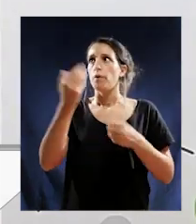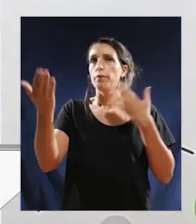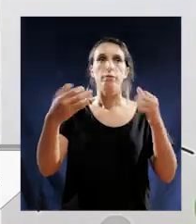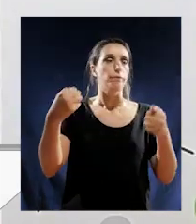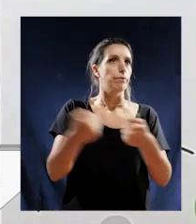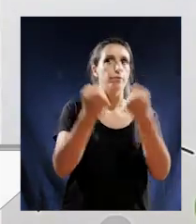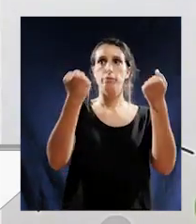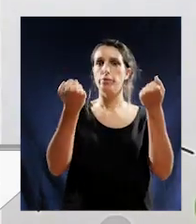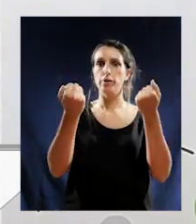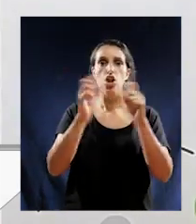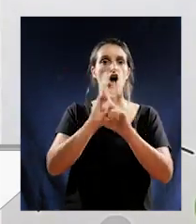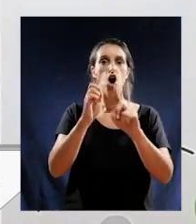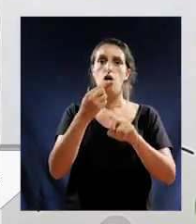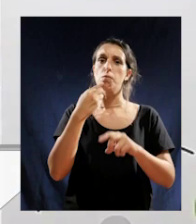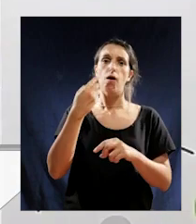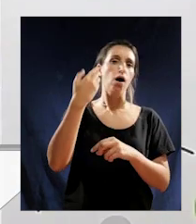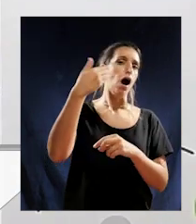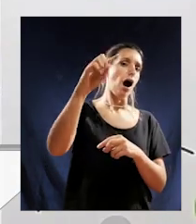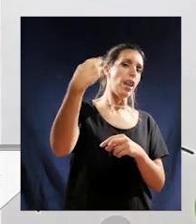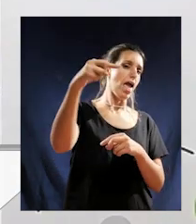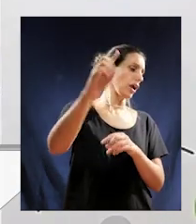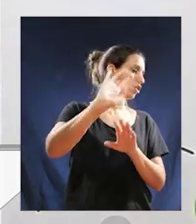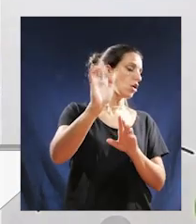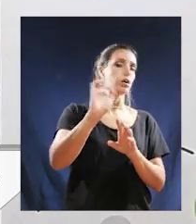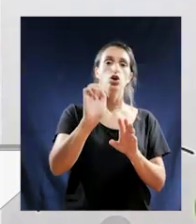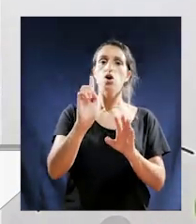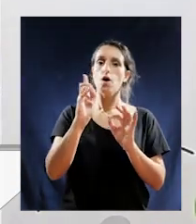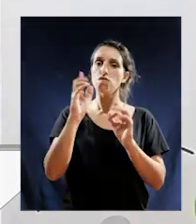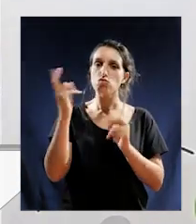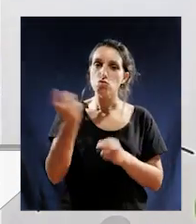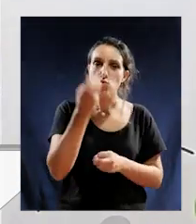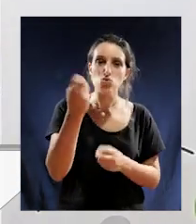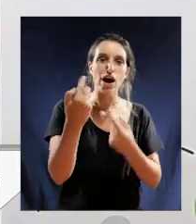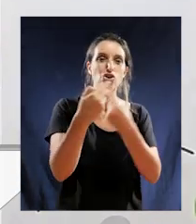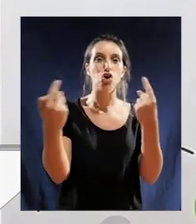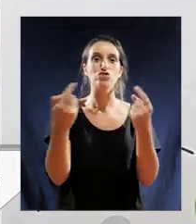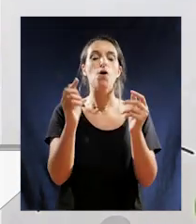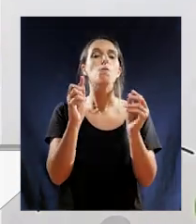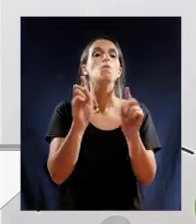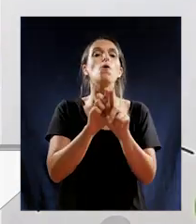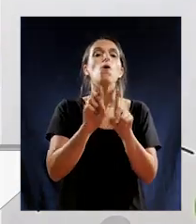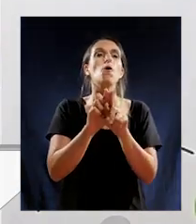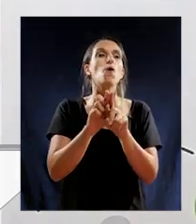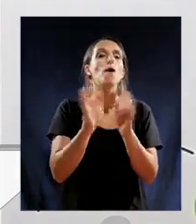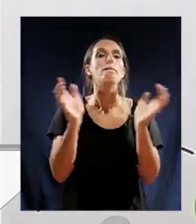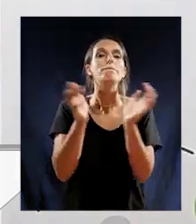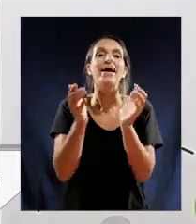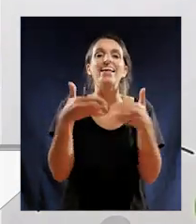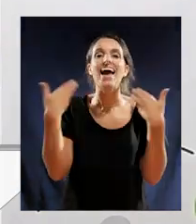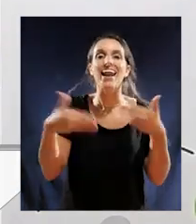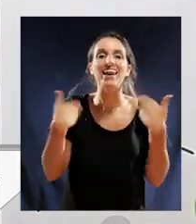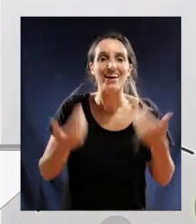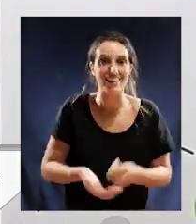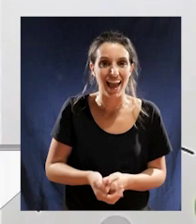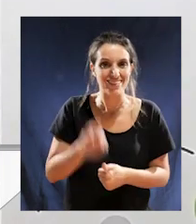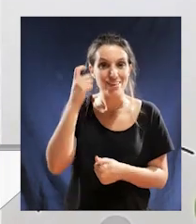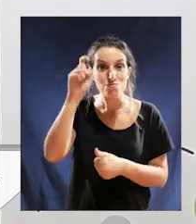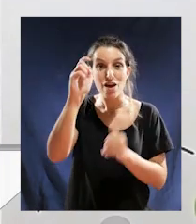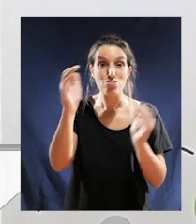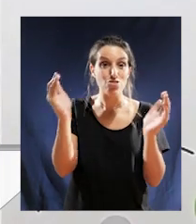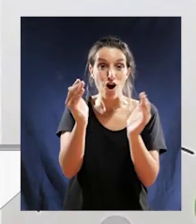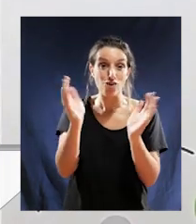de no negarlo pero también ir en la búsqueda de esas pequeñas alegrías como diría marc augé esos pequeñas